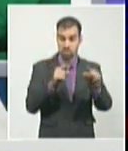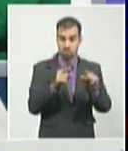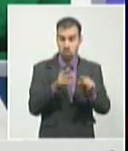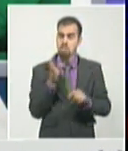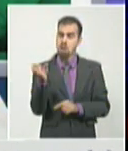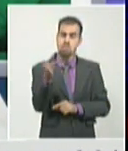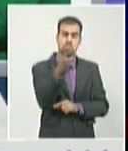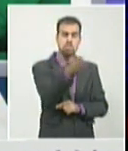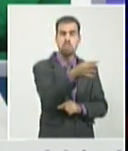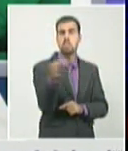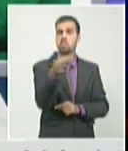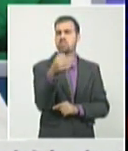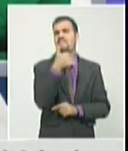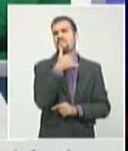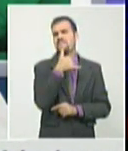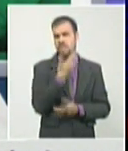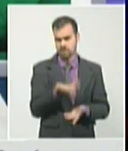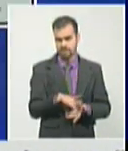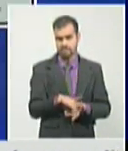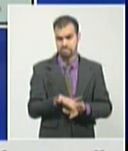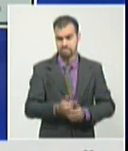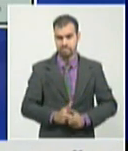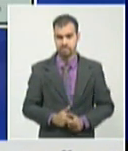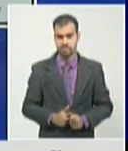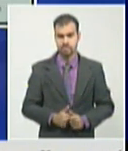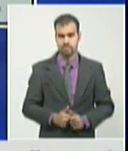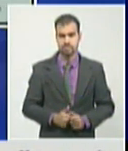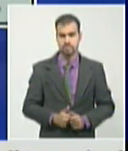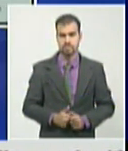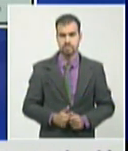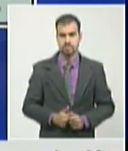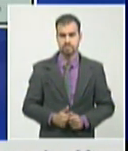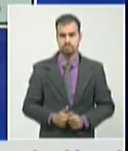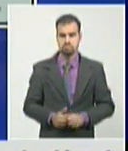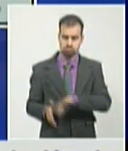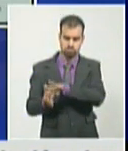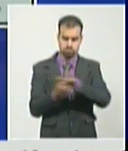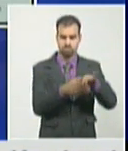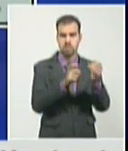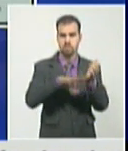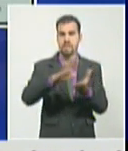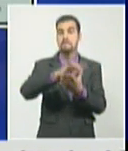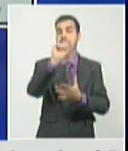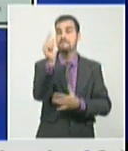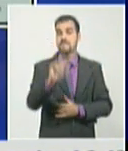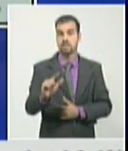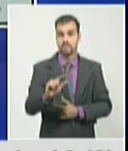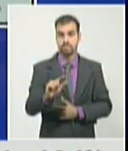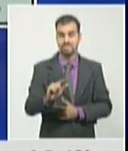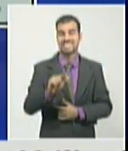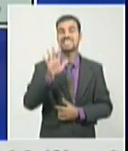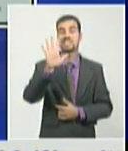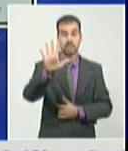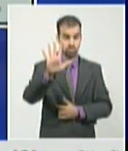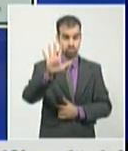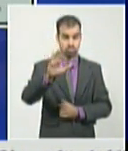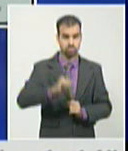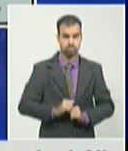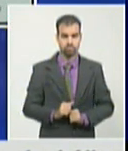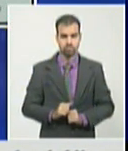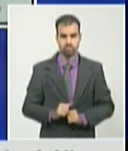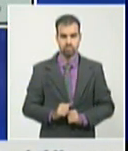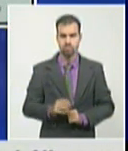facilidad en la provincia de mayabeque ya se diagnosticaron 5 personas con la comida pérez del municipio